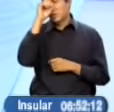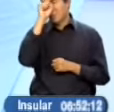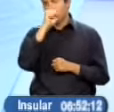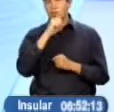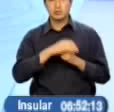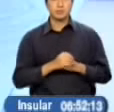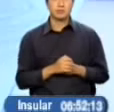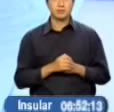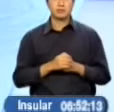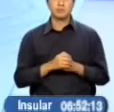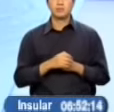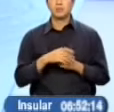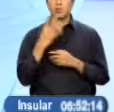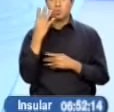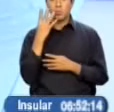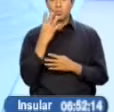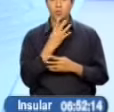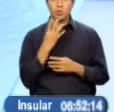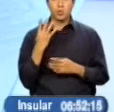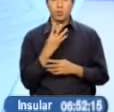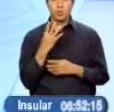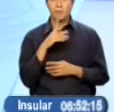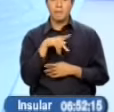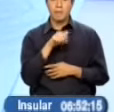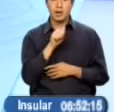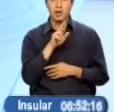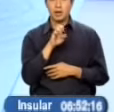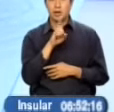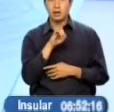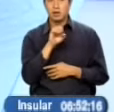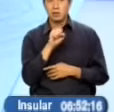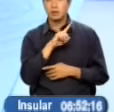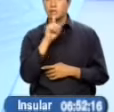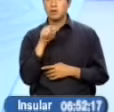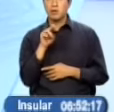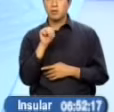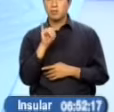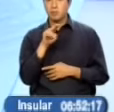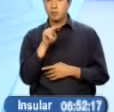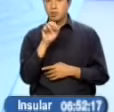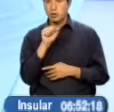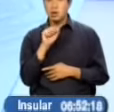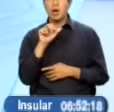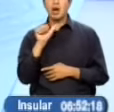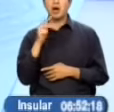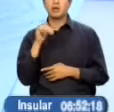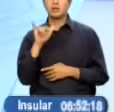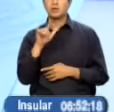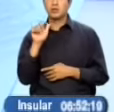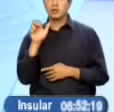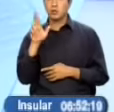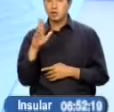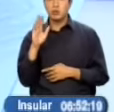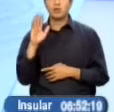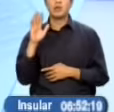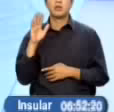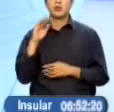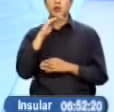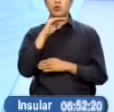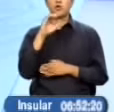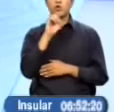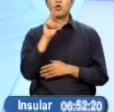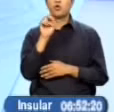titular a línea de cuatro en el fondo con juan carlos paredes por supuesto la presencia de arturo min apuntó a gabriel achilier y vuelta dio vigoroso en el mediosector